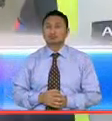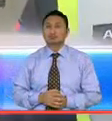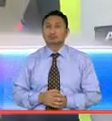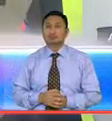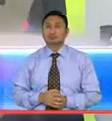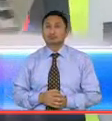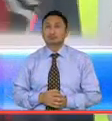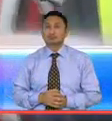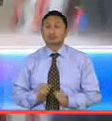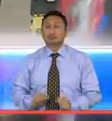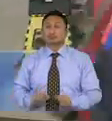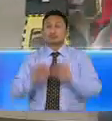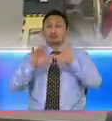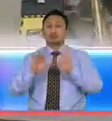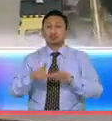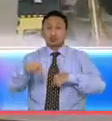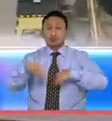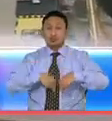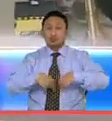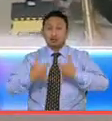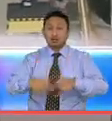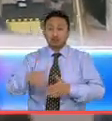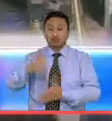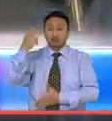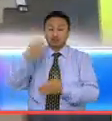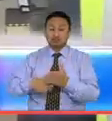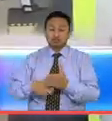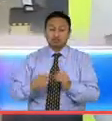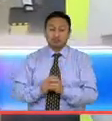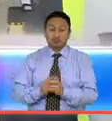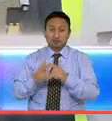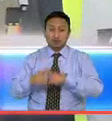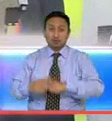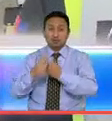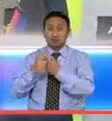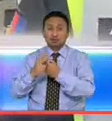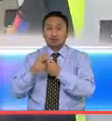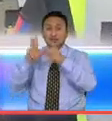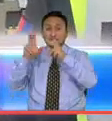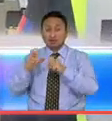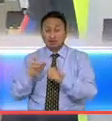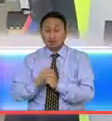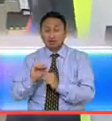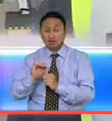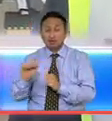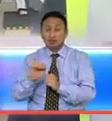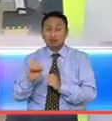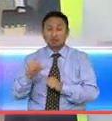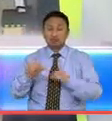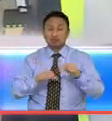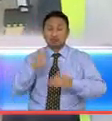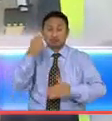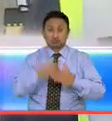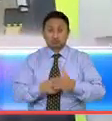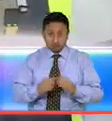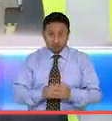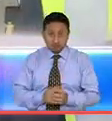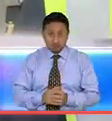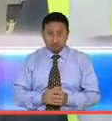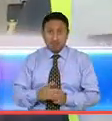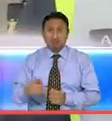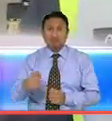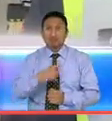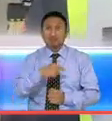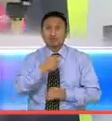La Secretaría de Movilidad emitirá la sanción que puede ir temas pecuniarios o sanciones administrativas, pero eso, como siendo